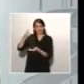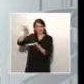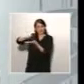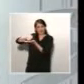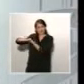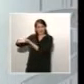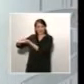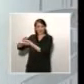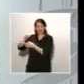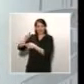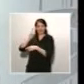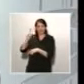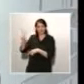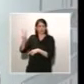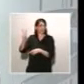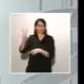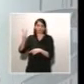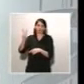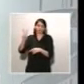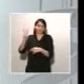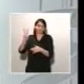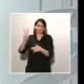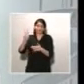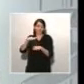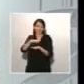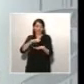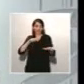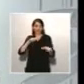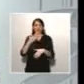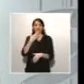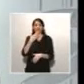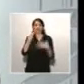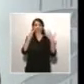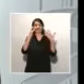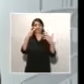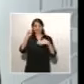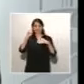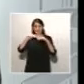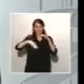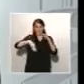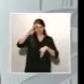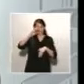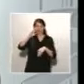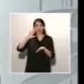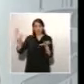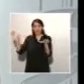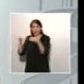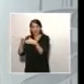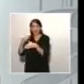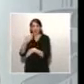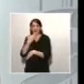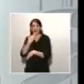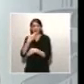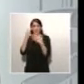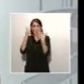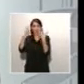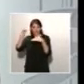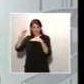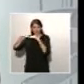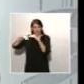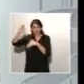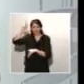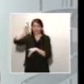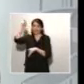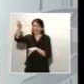en mayores de 70 años, especialmente el grupo de más de 80 años, es donde la tasa de letalidad aumenta muchísimo.